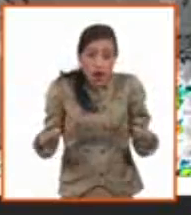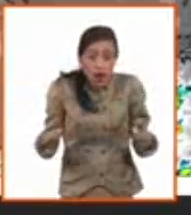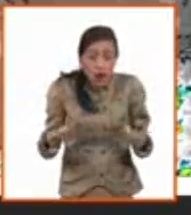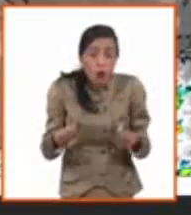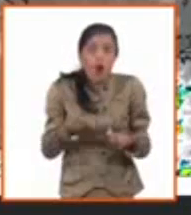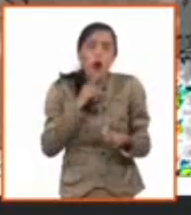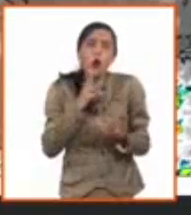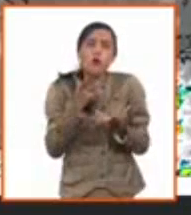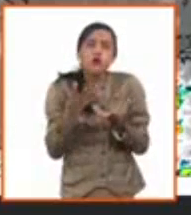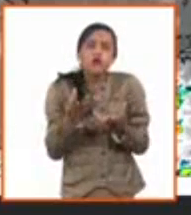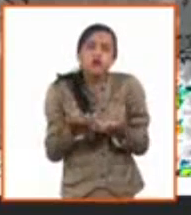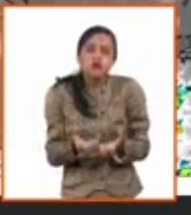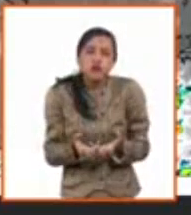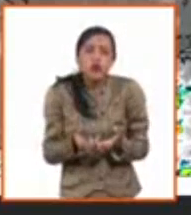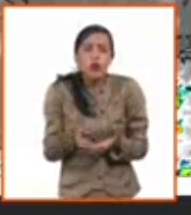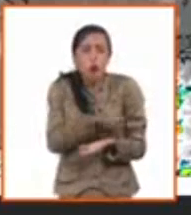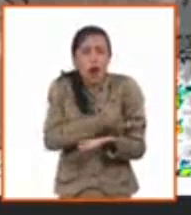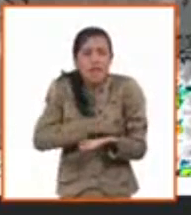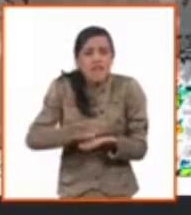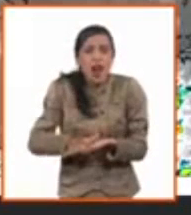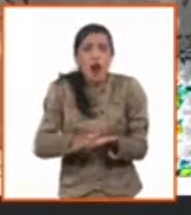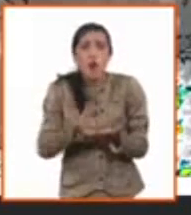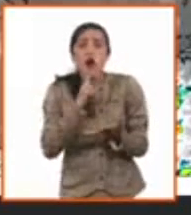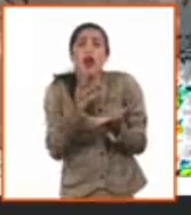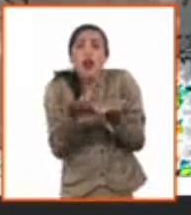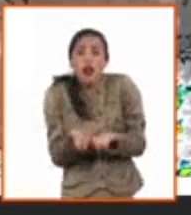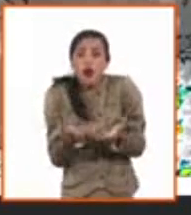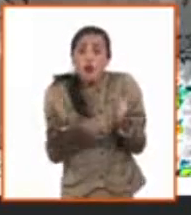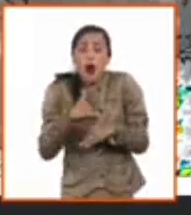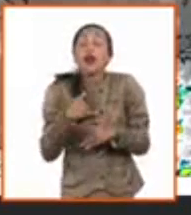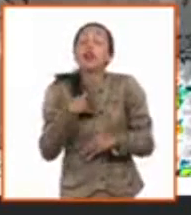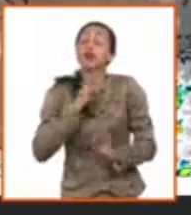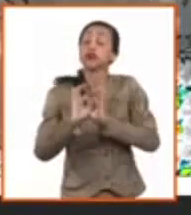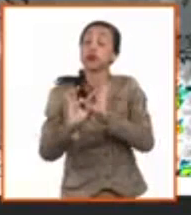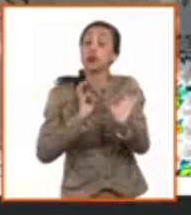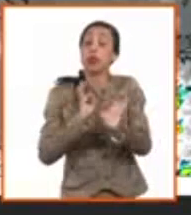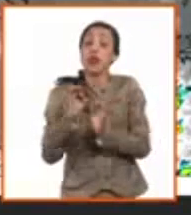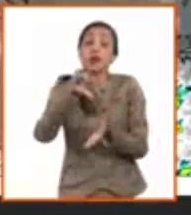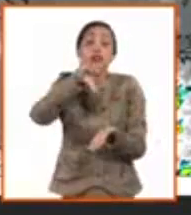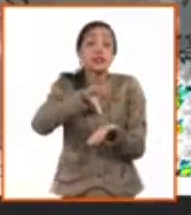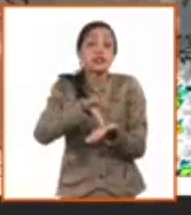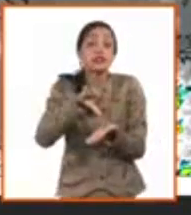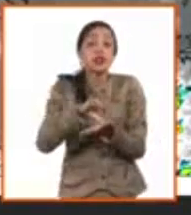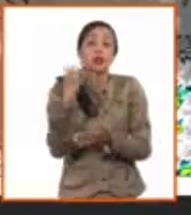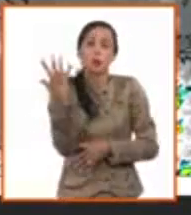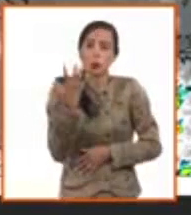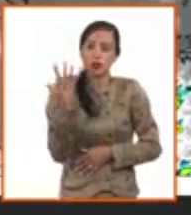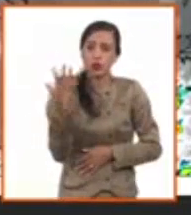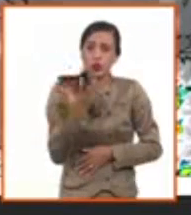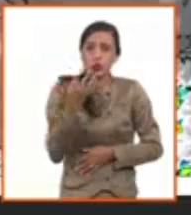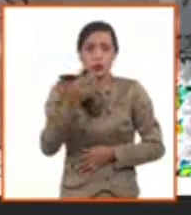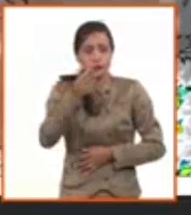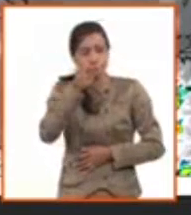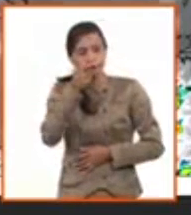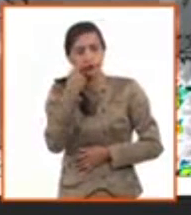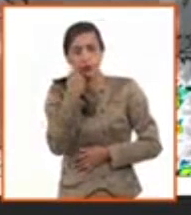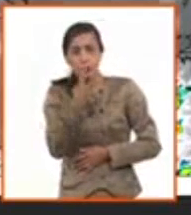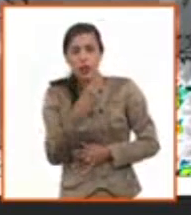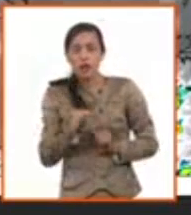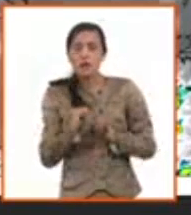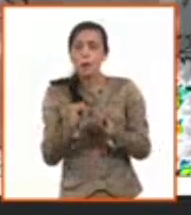principalmente en zonas bajas y de mal drenaje el centro de pronósticos del instituto de meteorología mantendrá una estrecha vigilancia